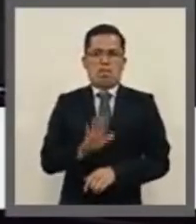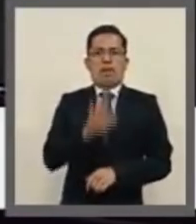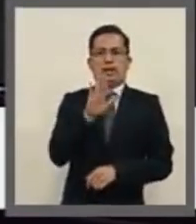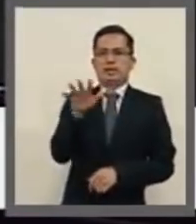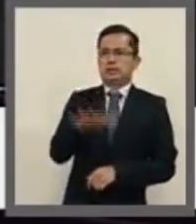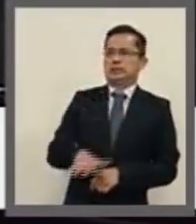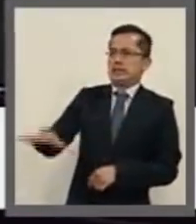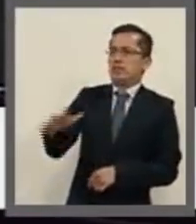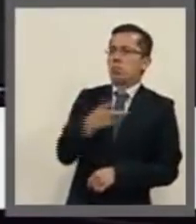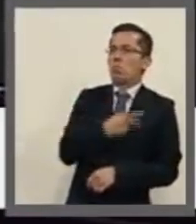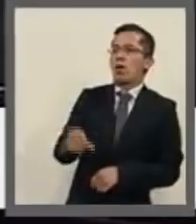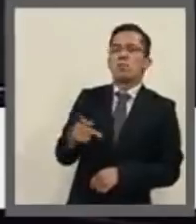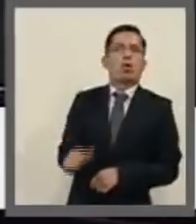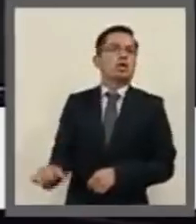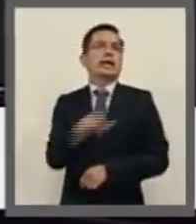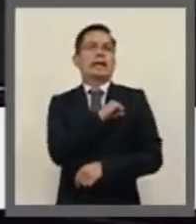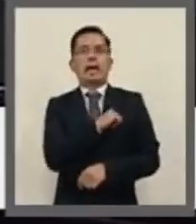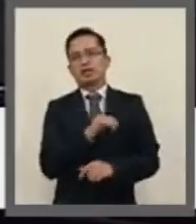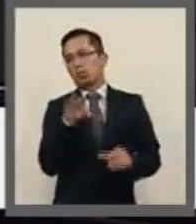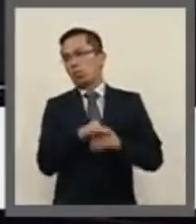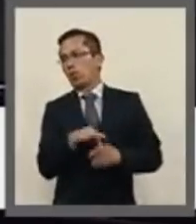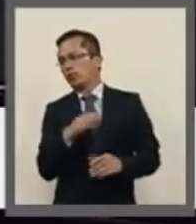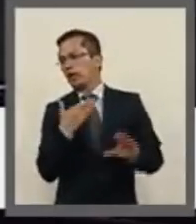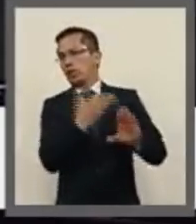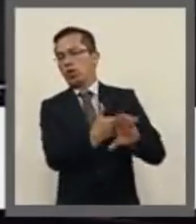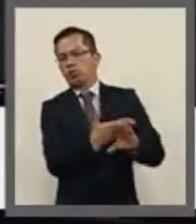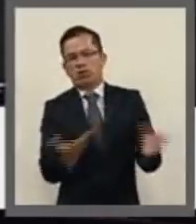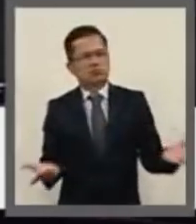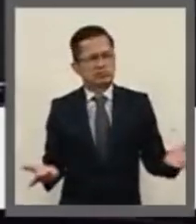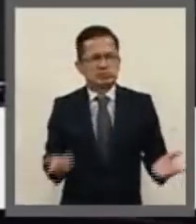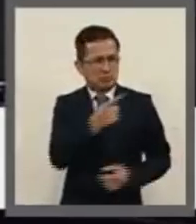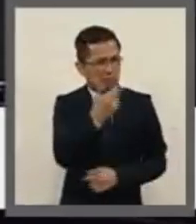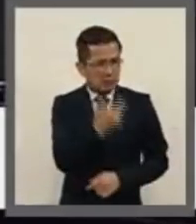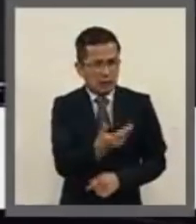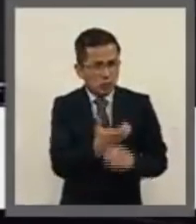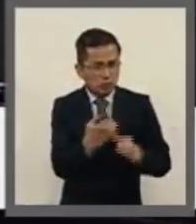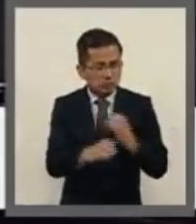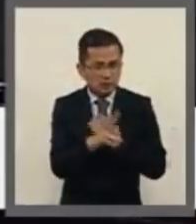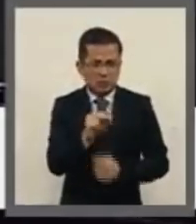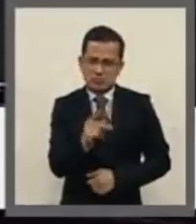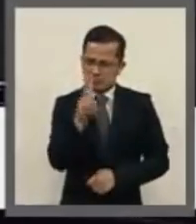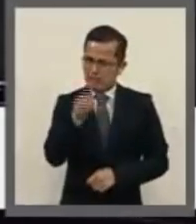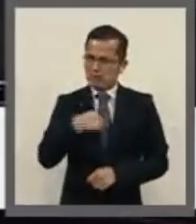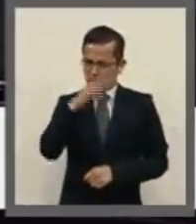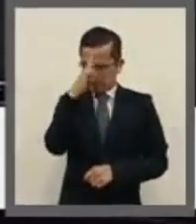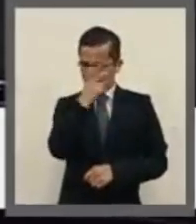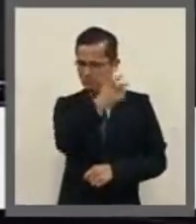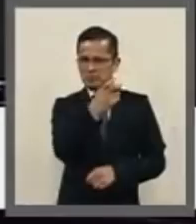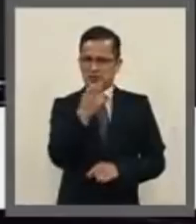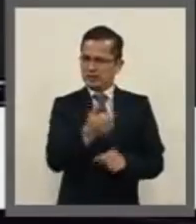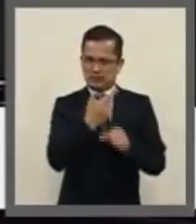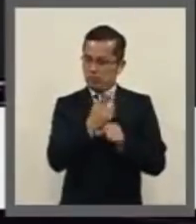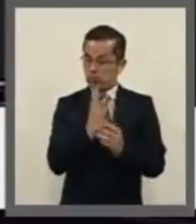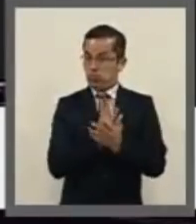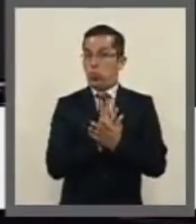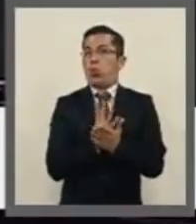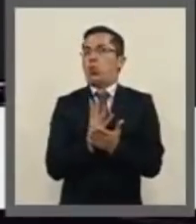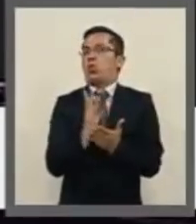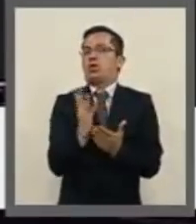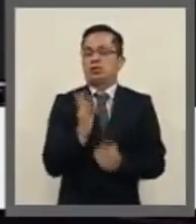en contra de ellos, a pesar de que están haciendo muy bien las cosas. A mí me parece que se está excediendo en serio el secretario, y por lo tanto le